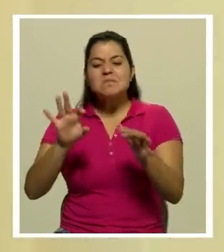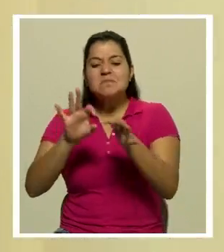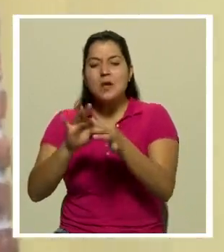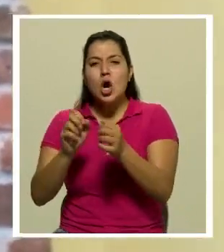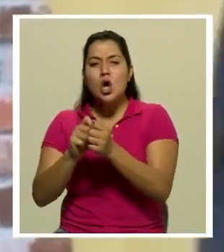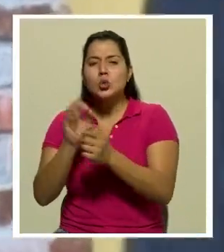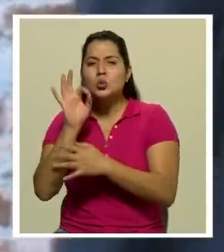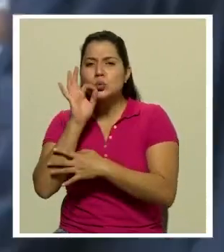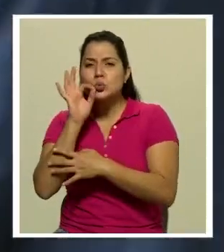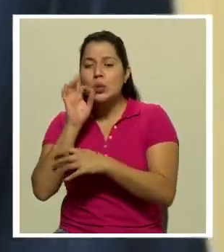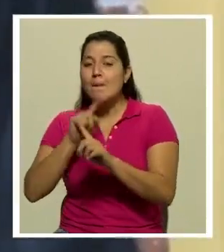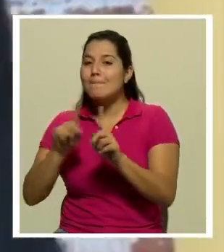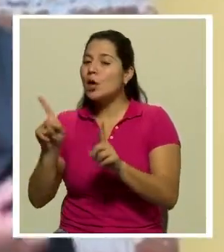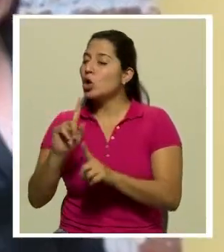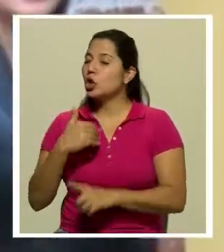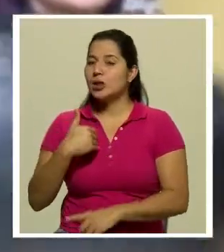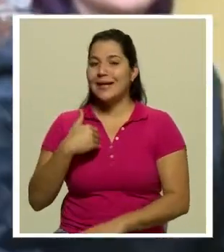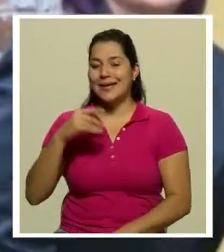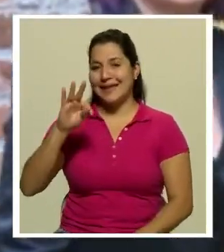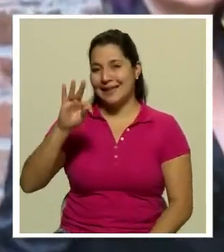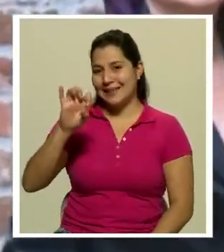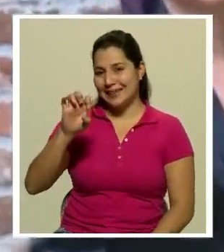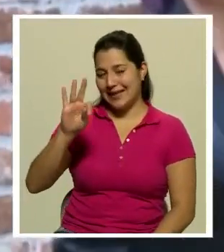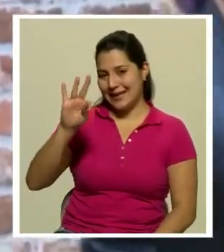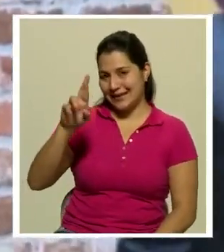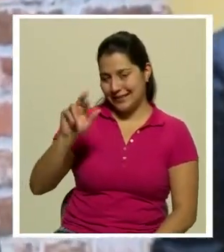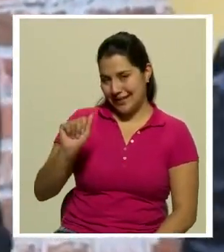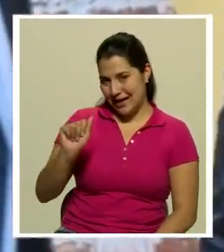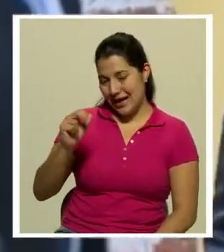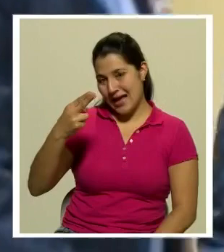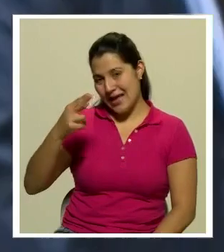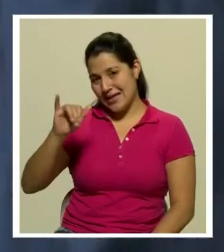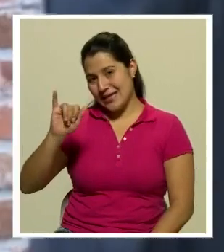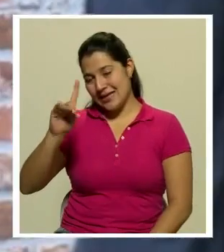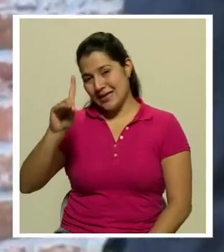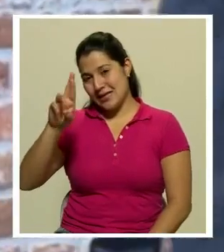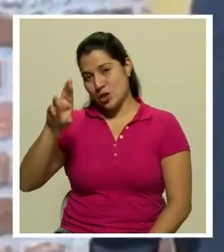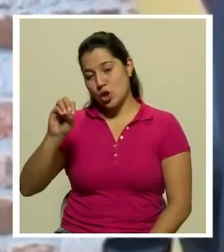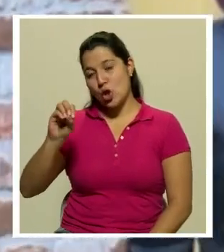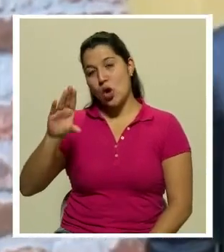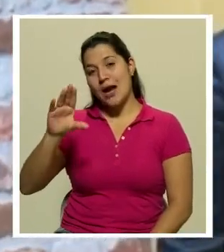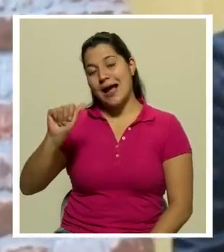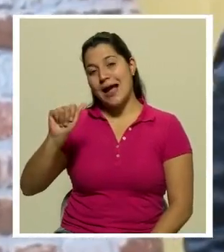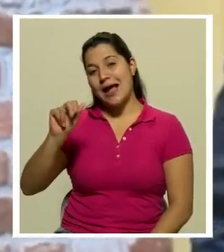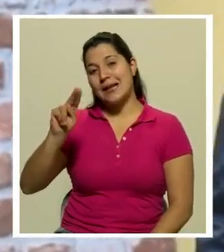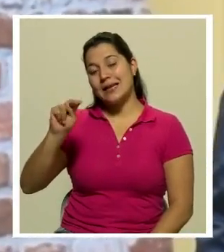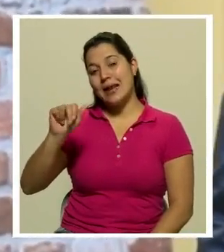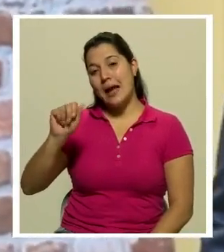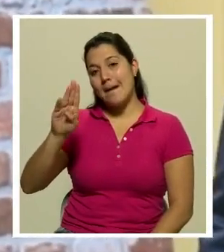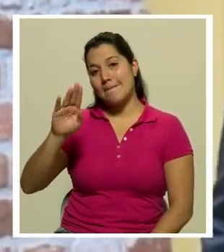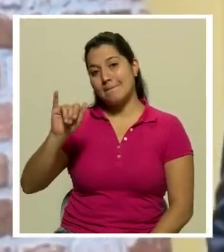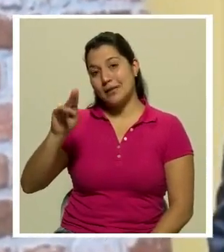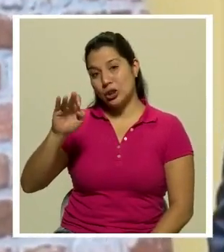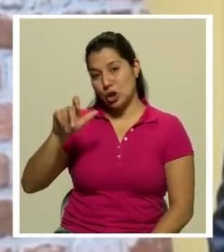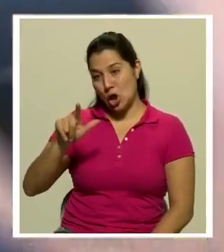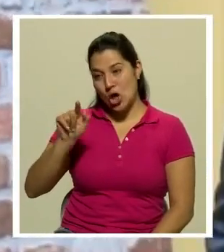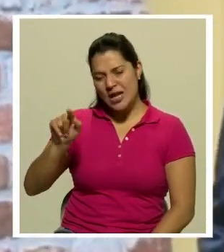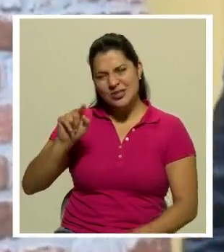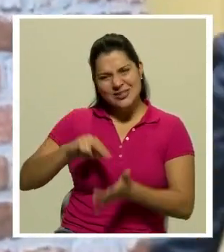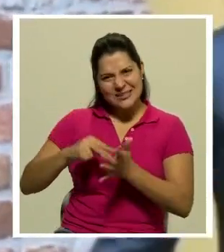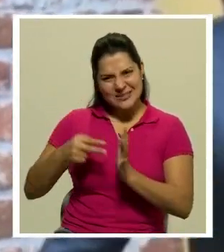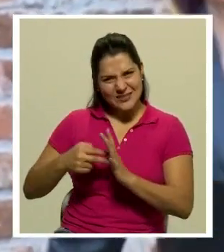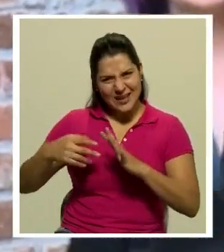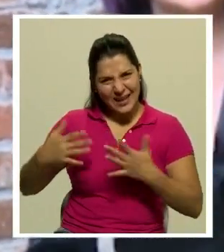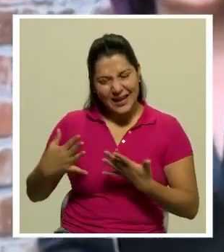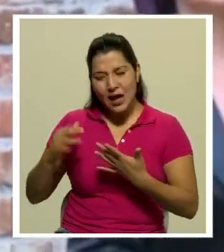contiene tetrahidrocannabinol, es decir, el THC, lo que es la sustancia psicoactiva de la marihuana. Esta iniciativa desde ya genera